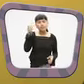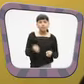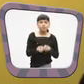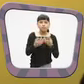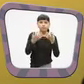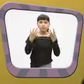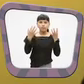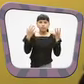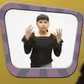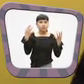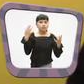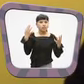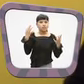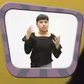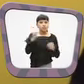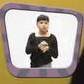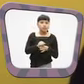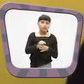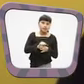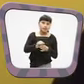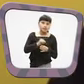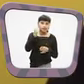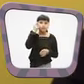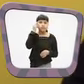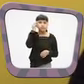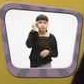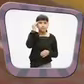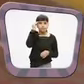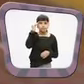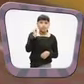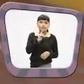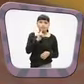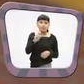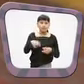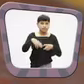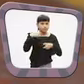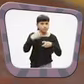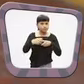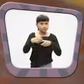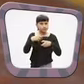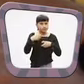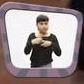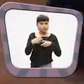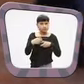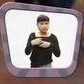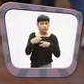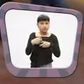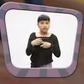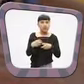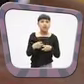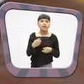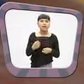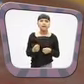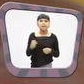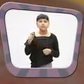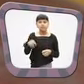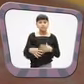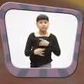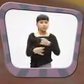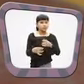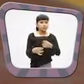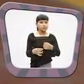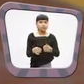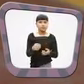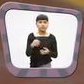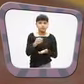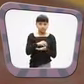pensar y sirve mucho para entrenar a la mente. Es un juego medio difícil. Por